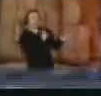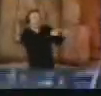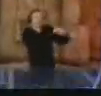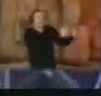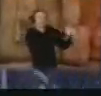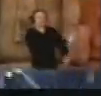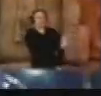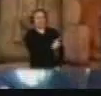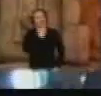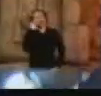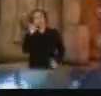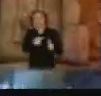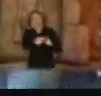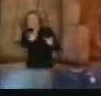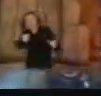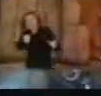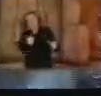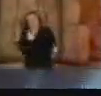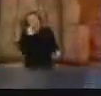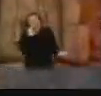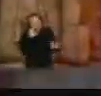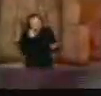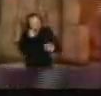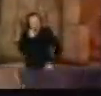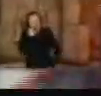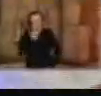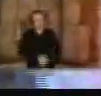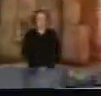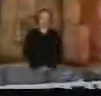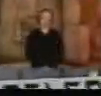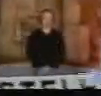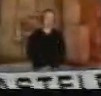ponme esa trullita, ve, esa trullita de batata, ve, a ver.